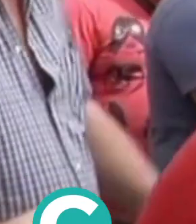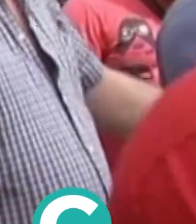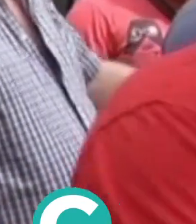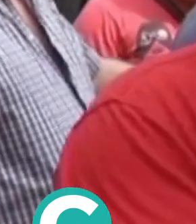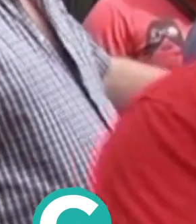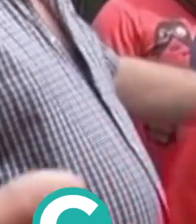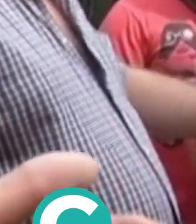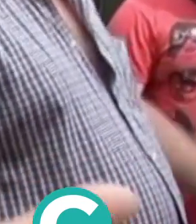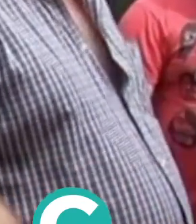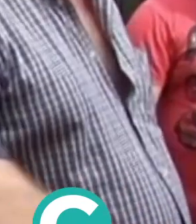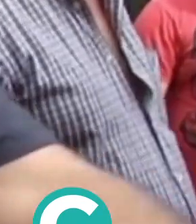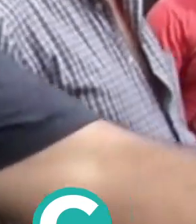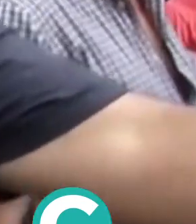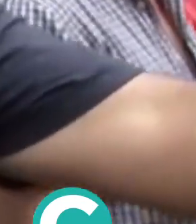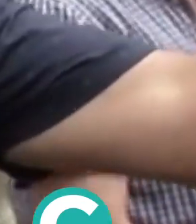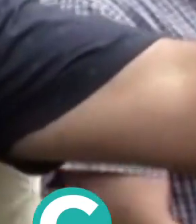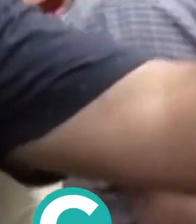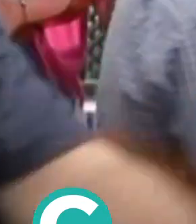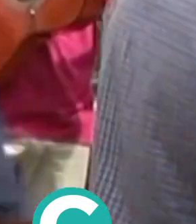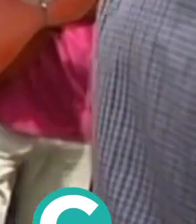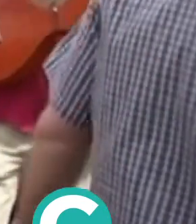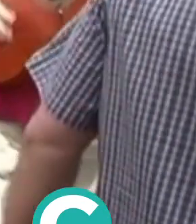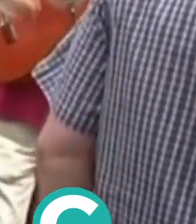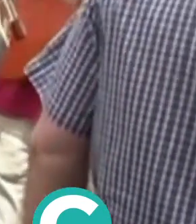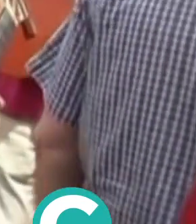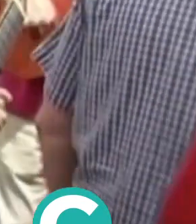vida, por lo menos ponerle